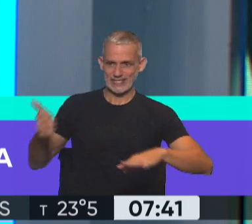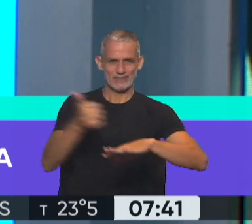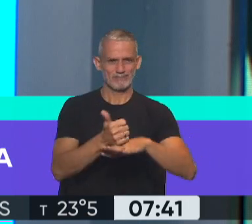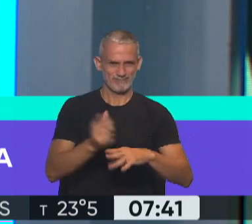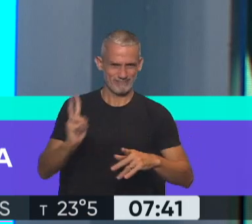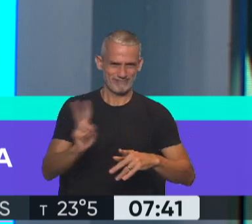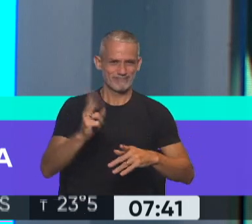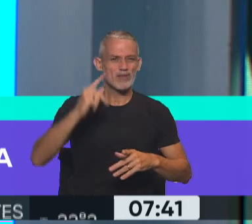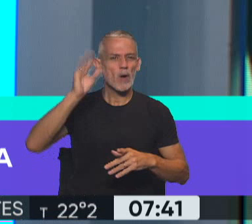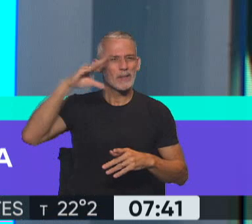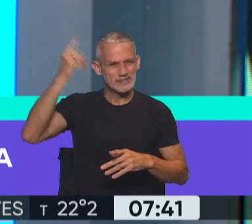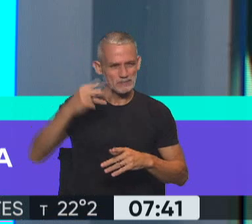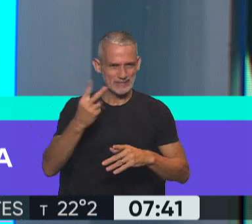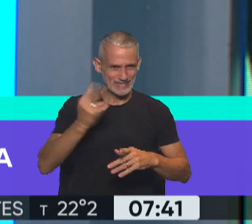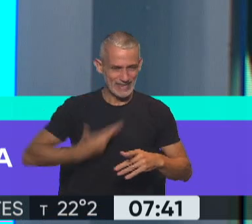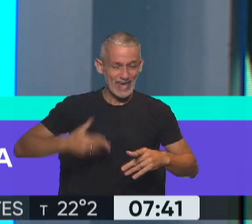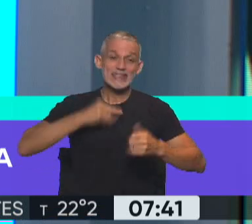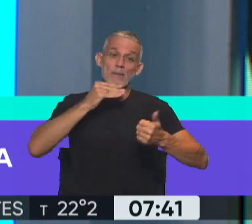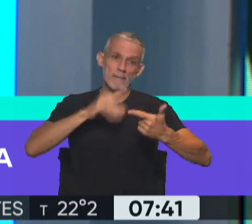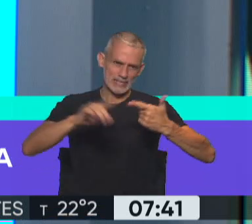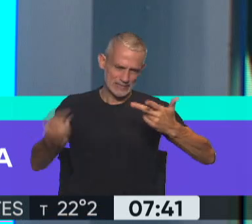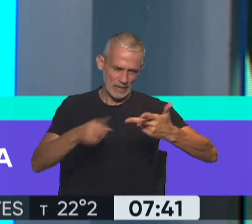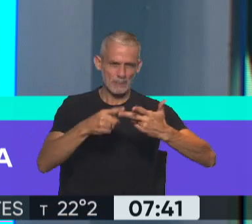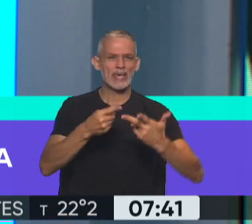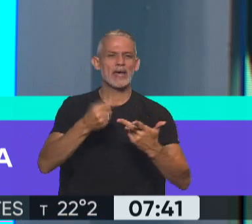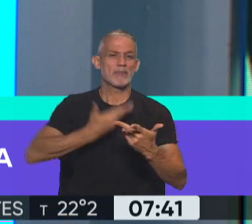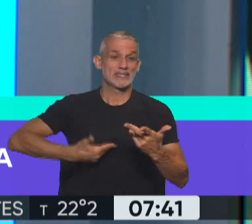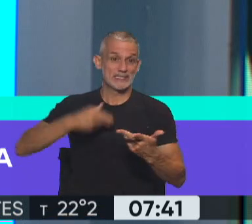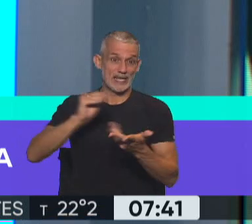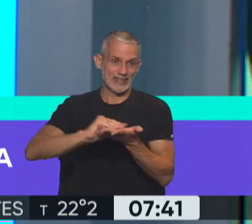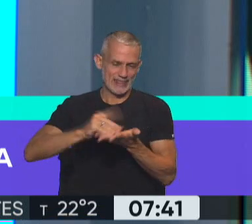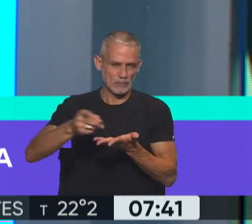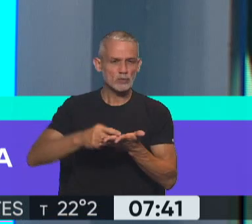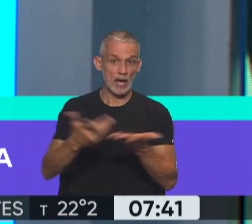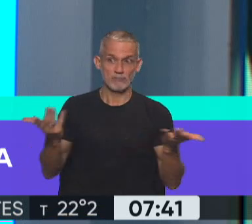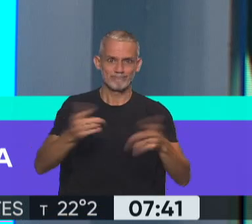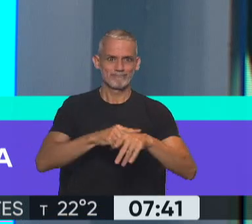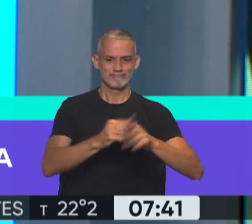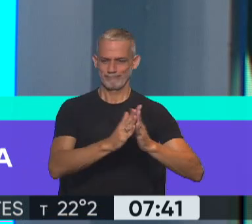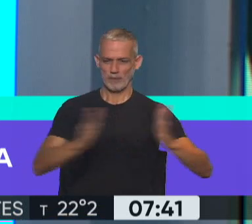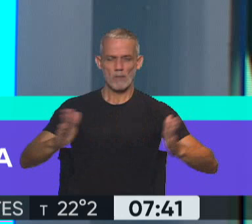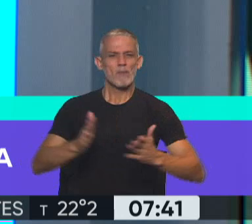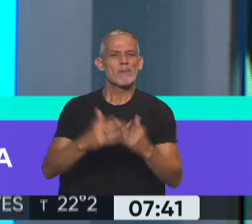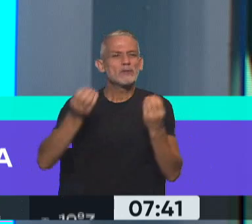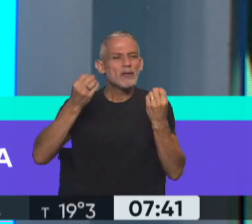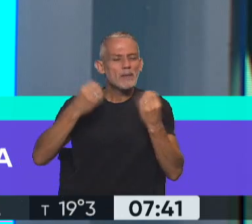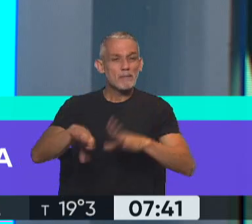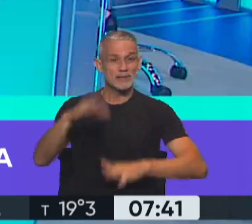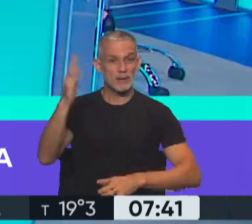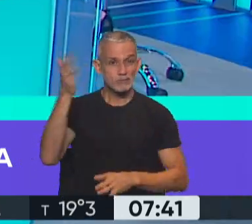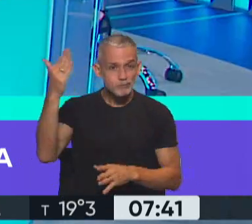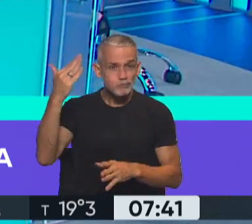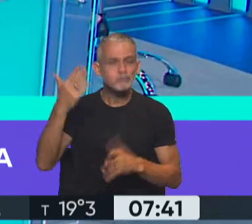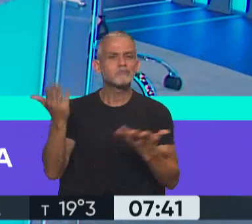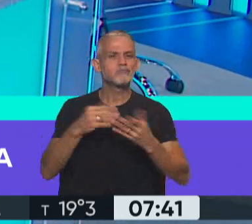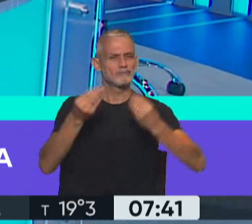vicepresidenta Cristina Fernández de Kirchner, Sergio Massa, el presidente de la Cámara de Diputados, y llega el momento de empezar el discurso